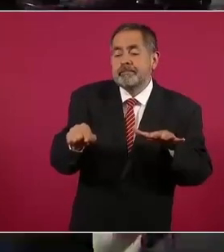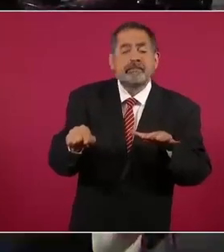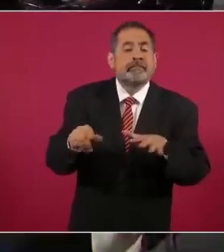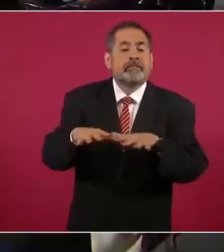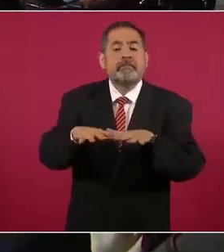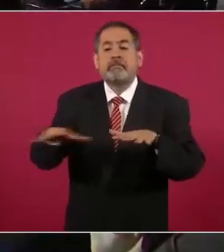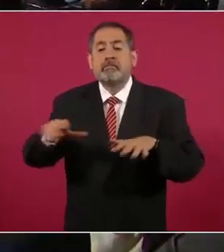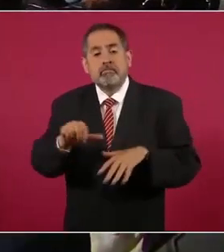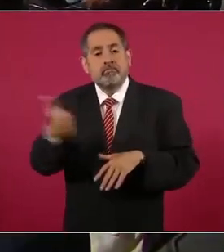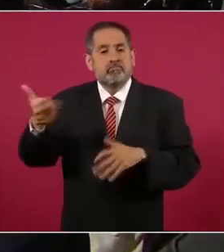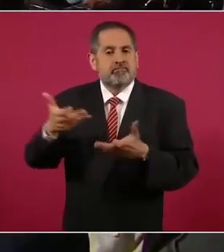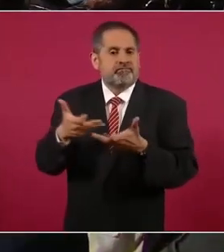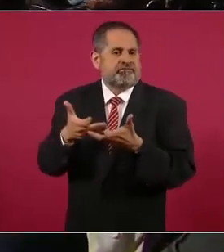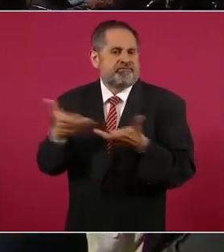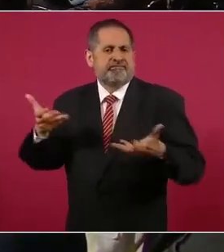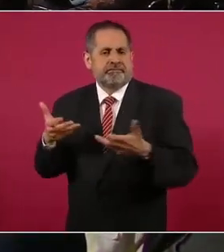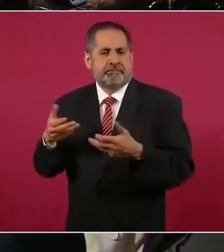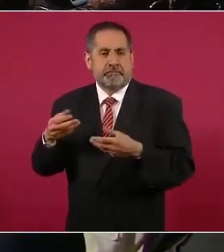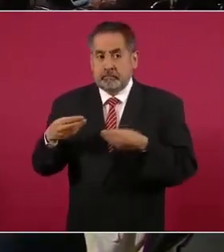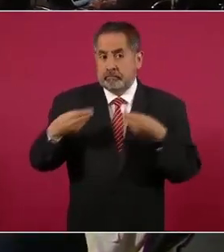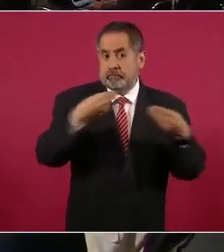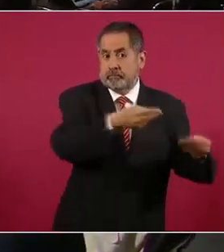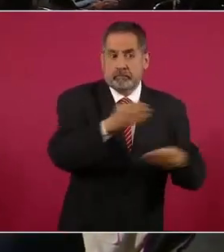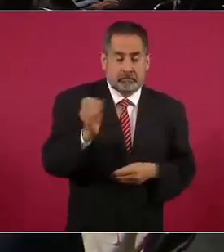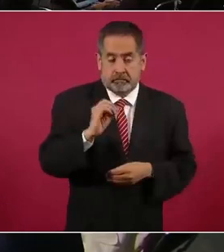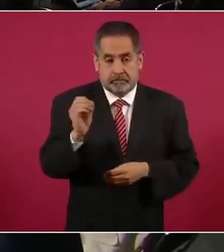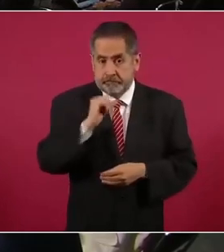había otro no entregado